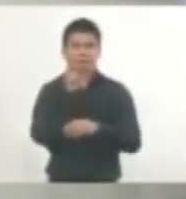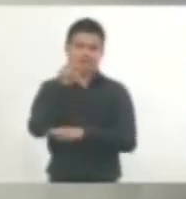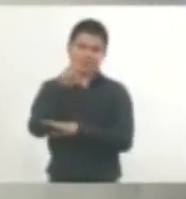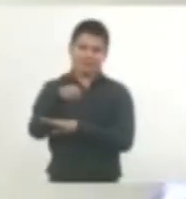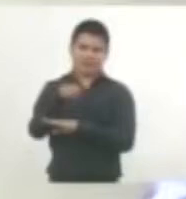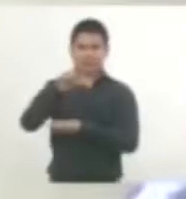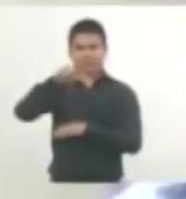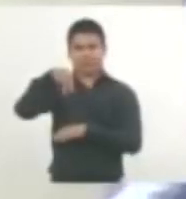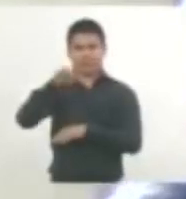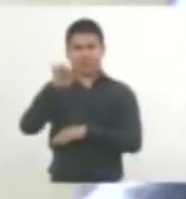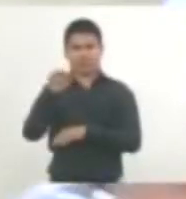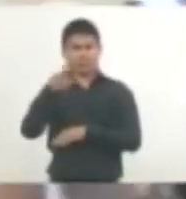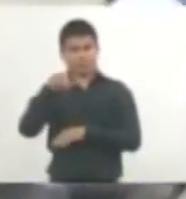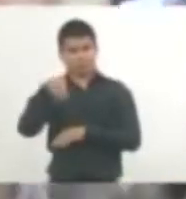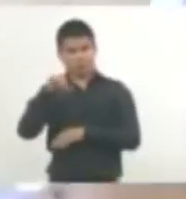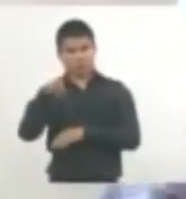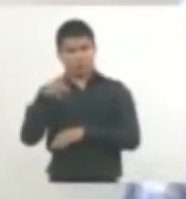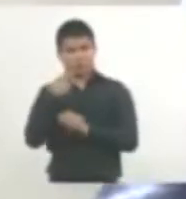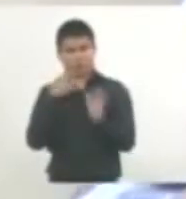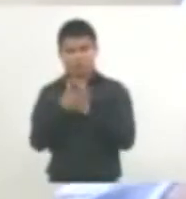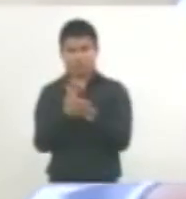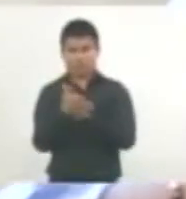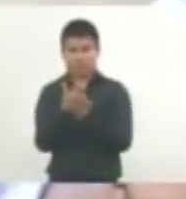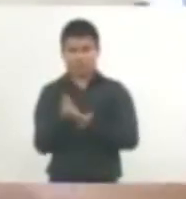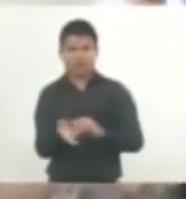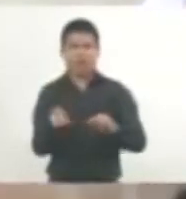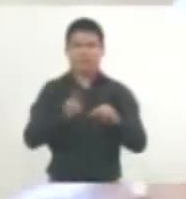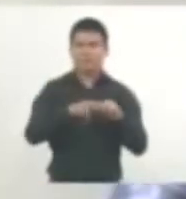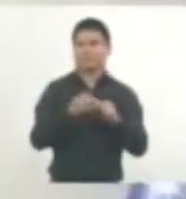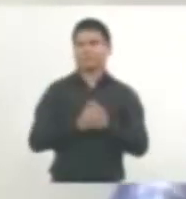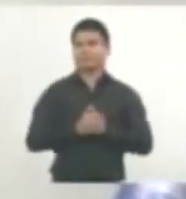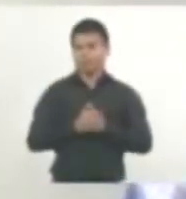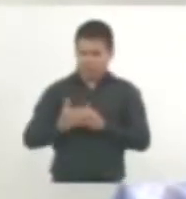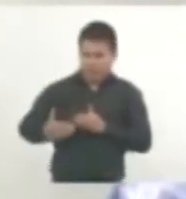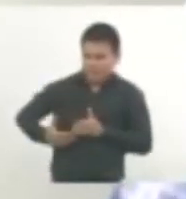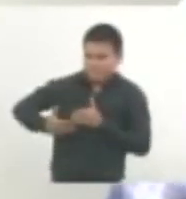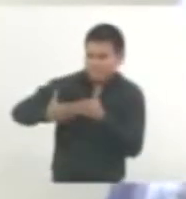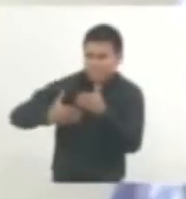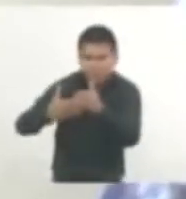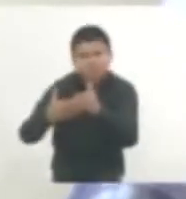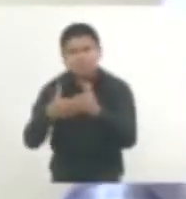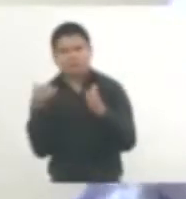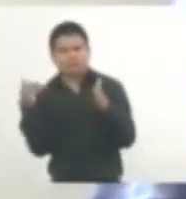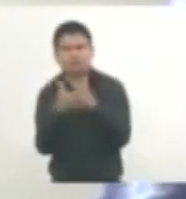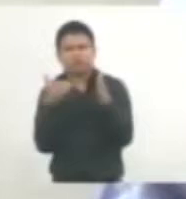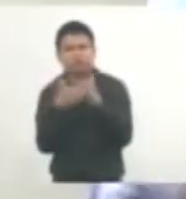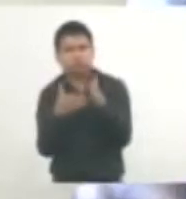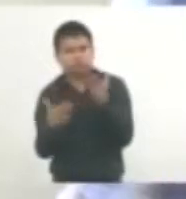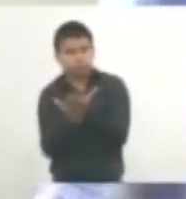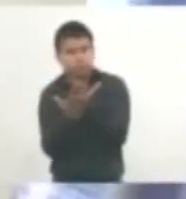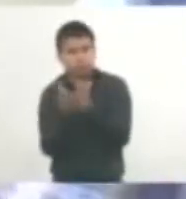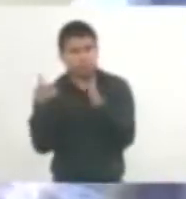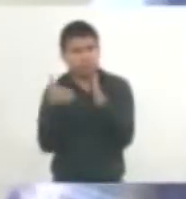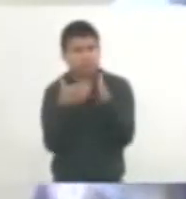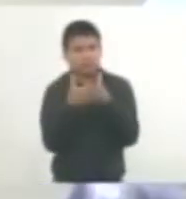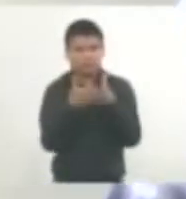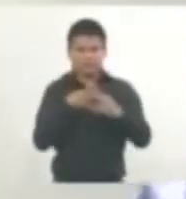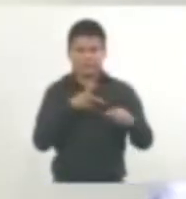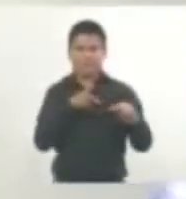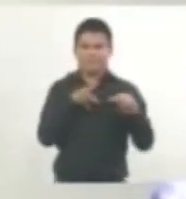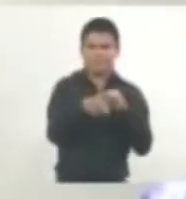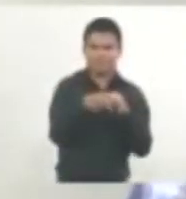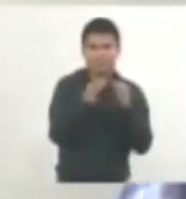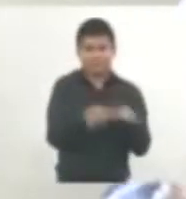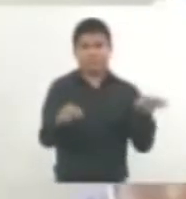Antonio Borges. Mientras se sigue cobrando y mientras se tramitan las demandas, hay que buscar suspensión. Esa